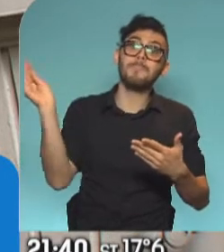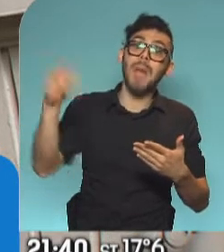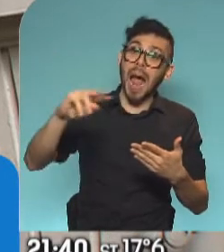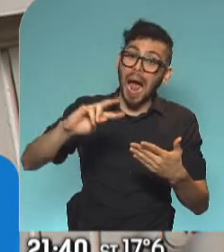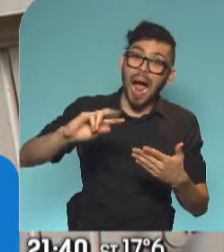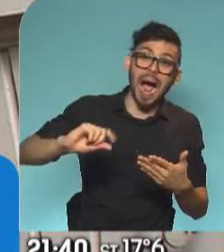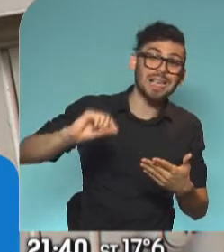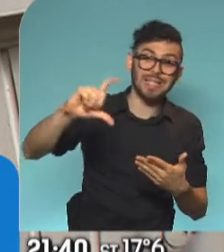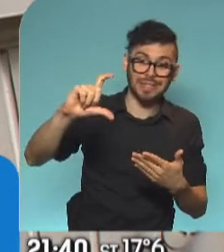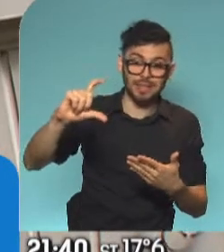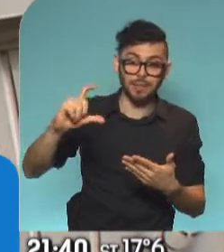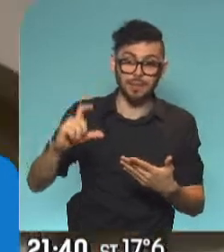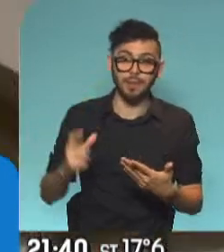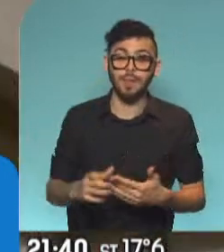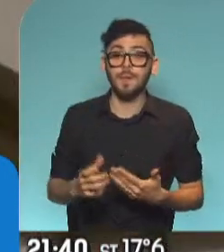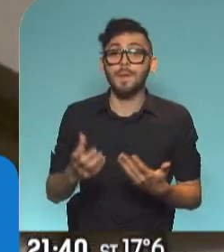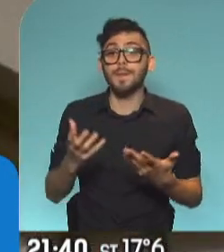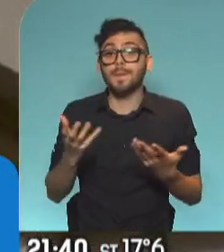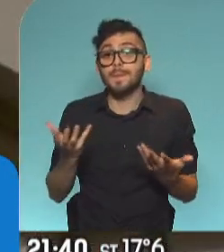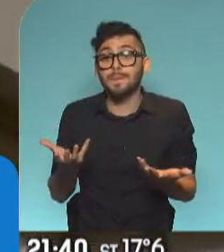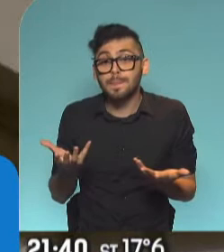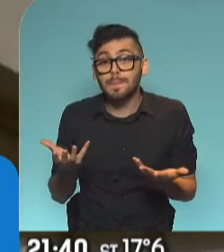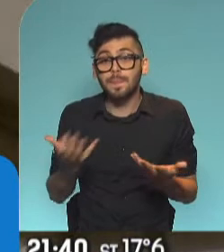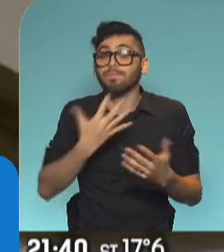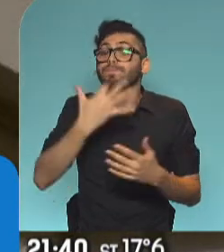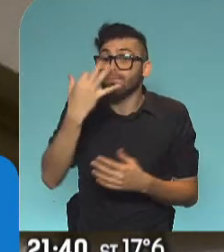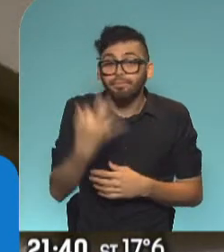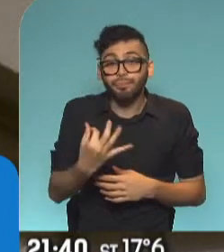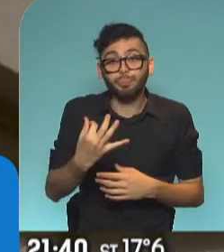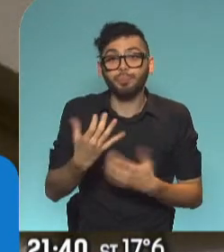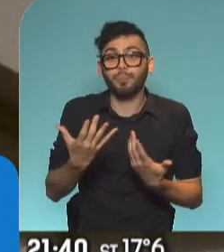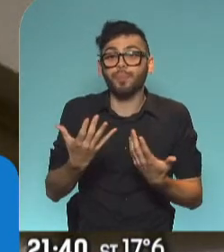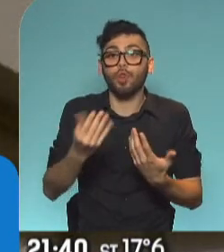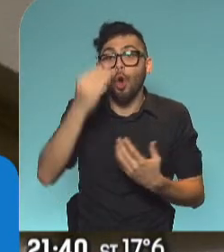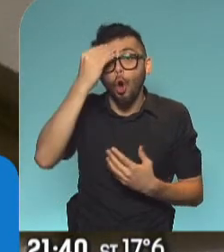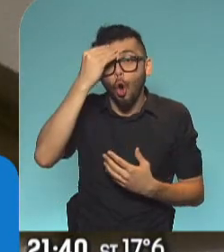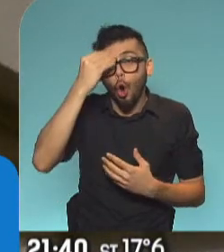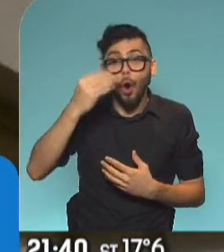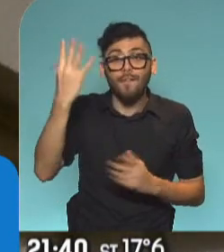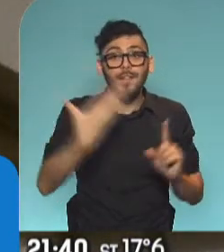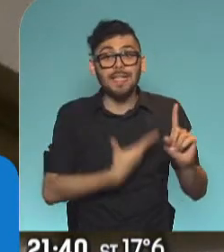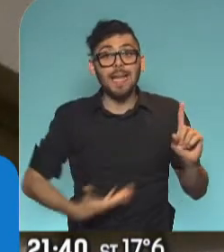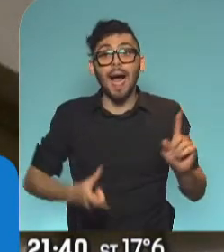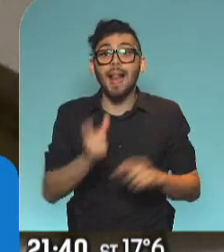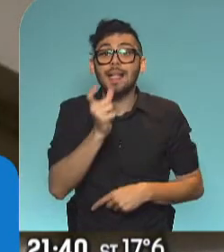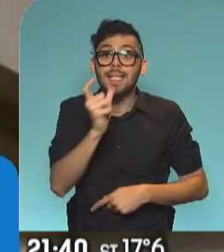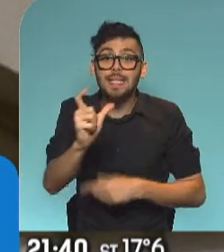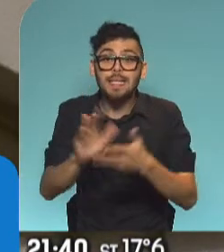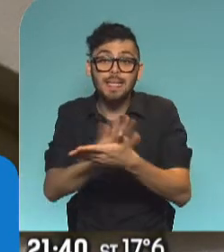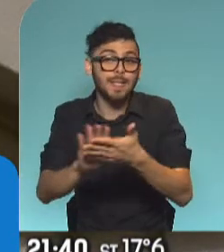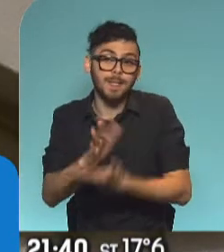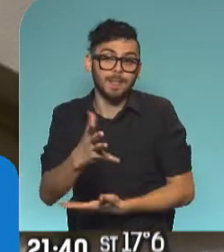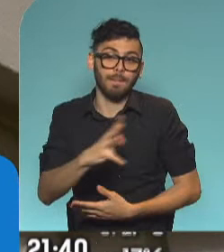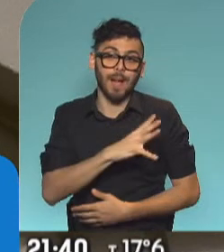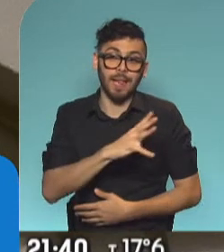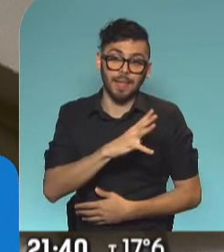está pagando en este momento lo cierto es que todavía no hay una respuesta oficial por parte del gobierno para resolver esta problemática pero